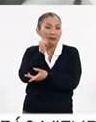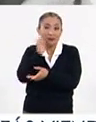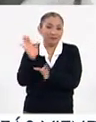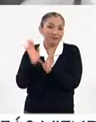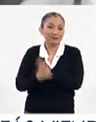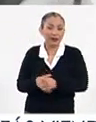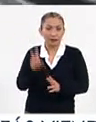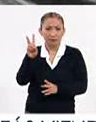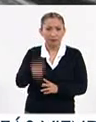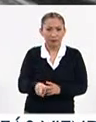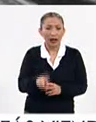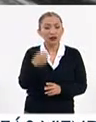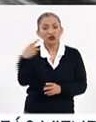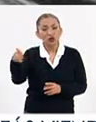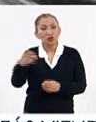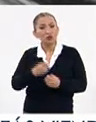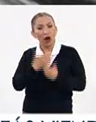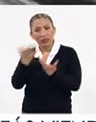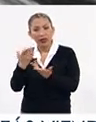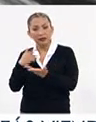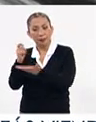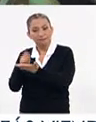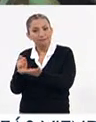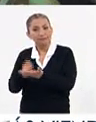sí, efectivamente, entre ellos sus poetas como